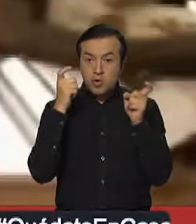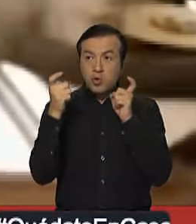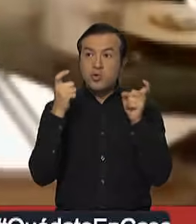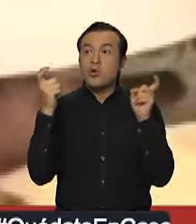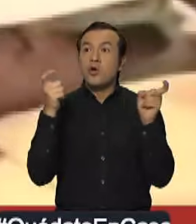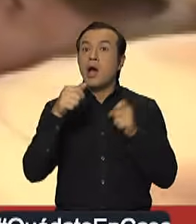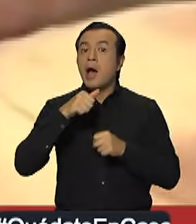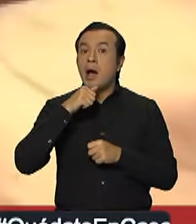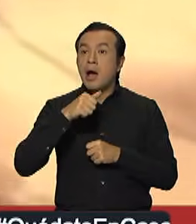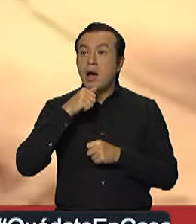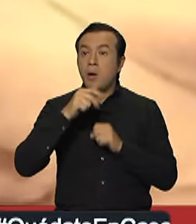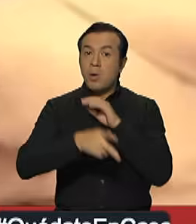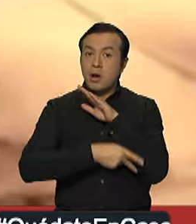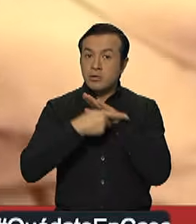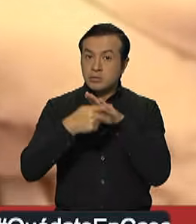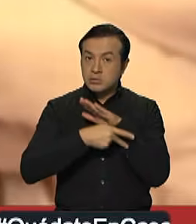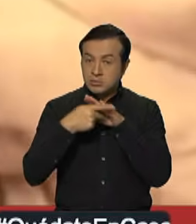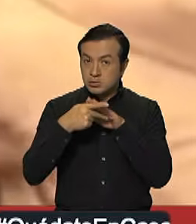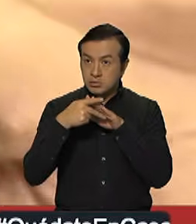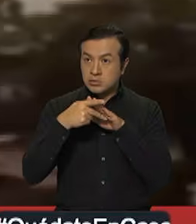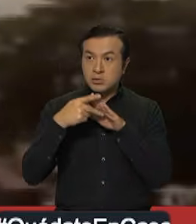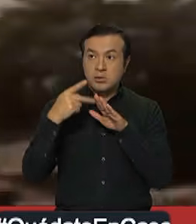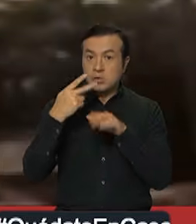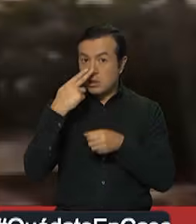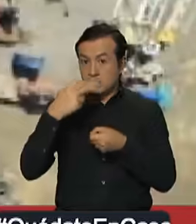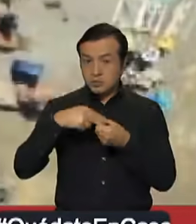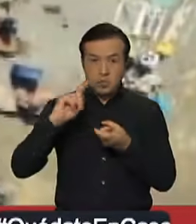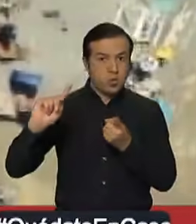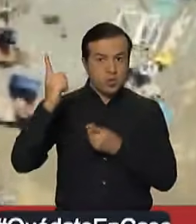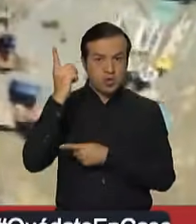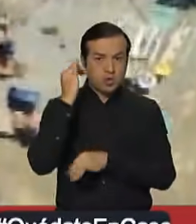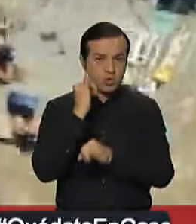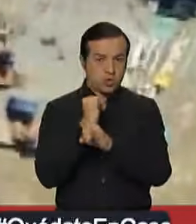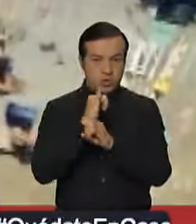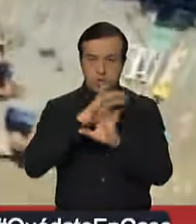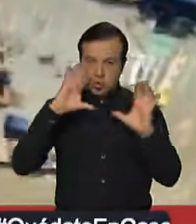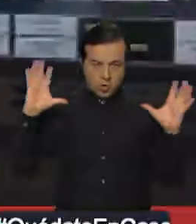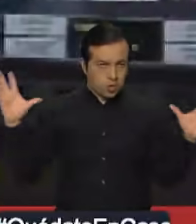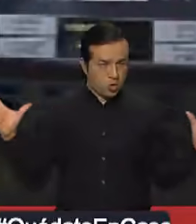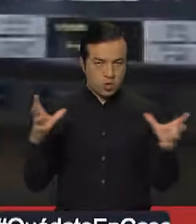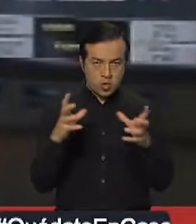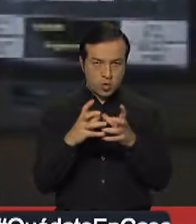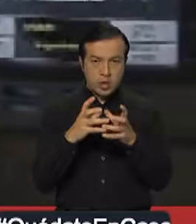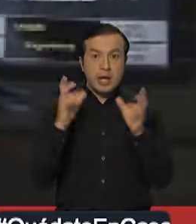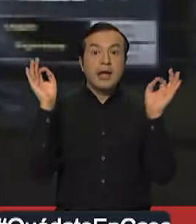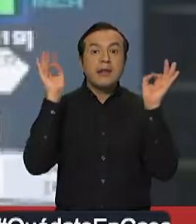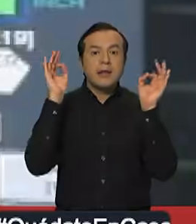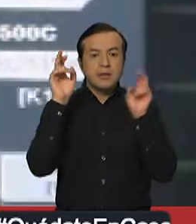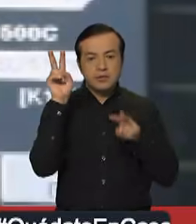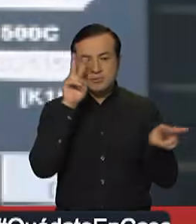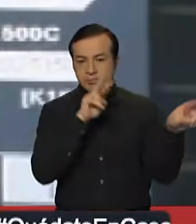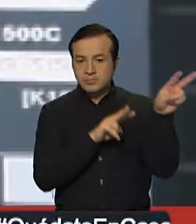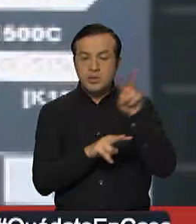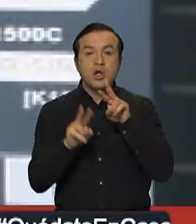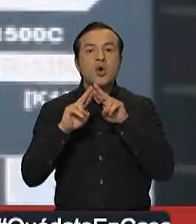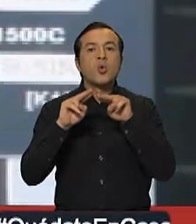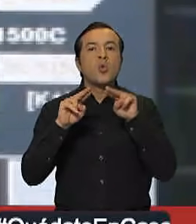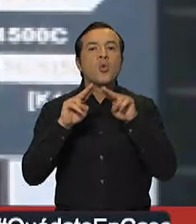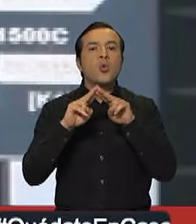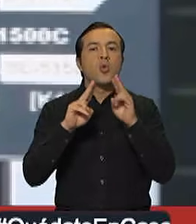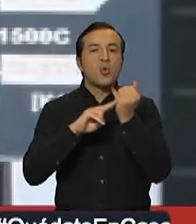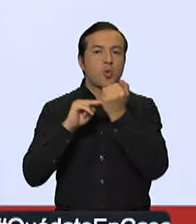Control de Hidrocarburos en una sola entidad denominada Agencia de Regulación y Control de Energía y Recursos Naturales